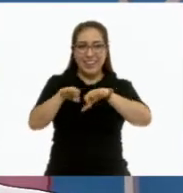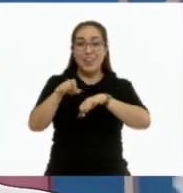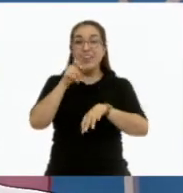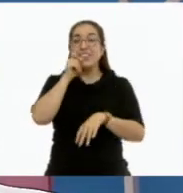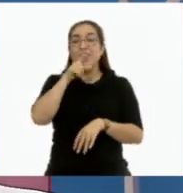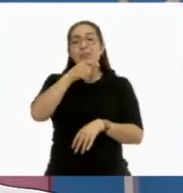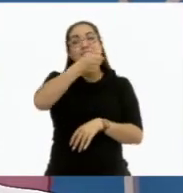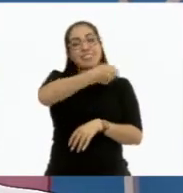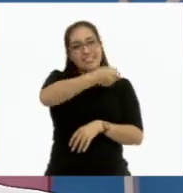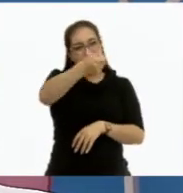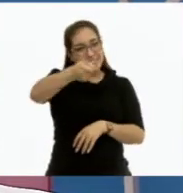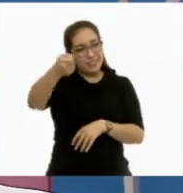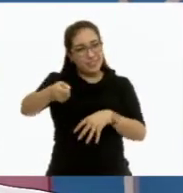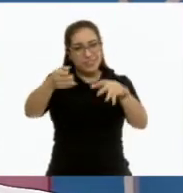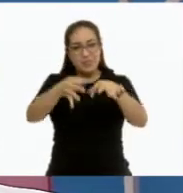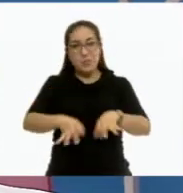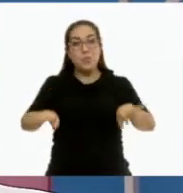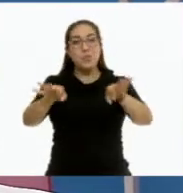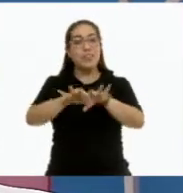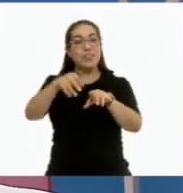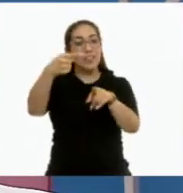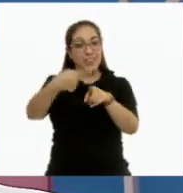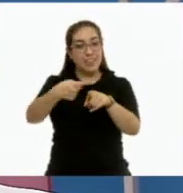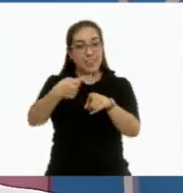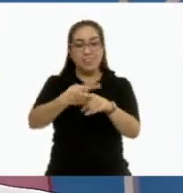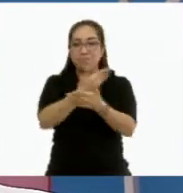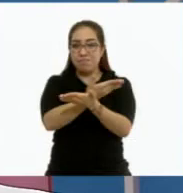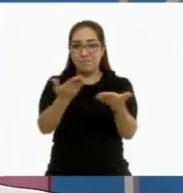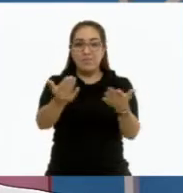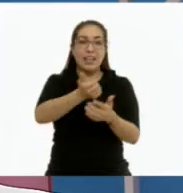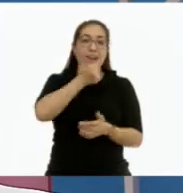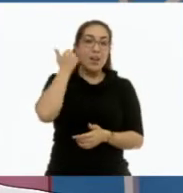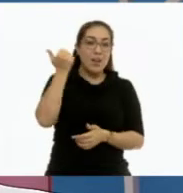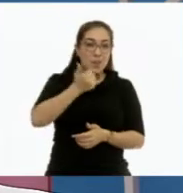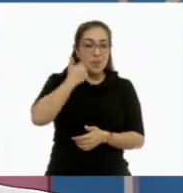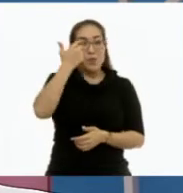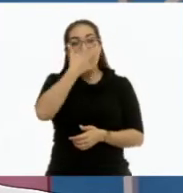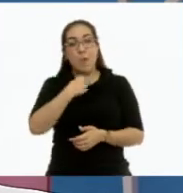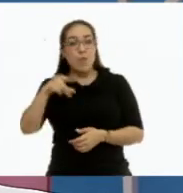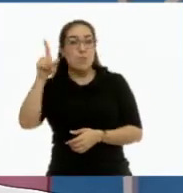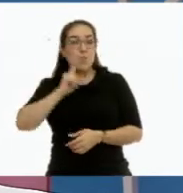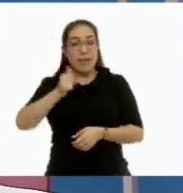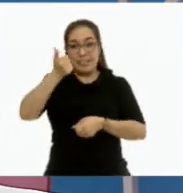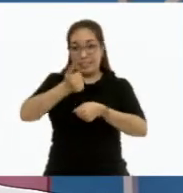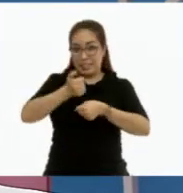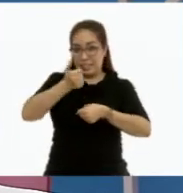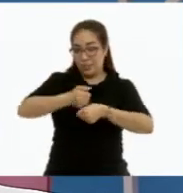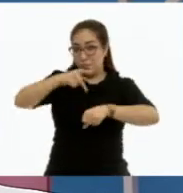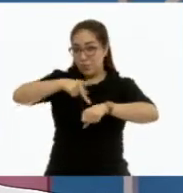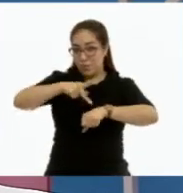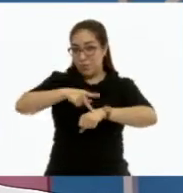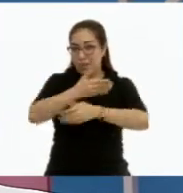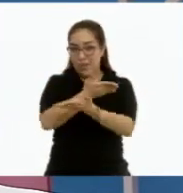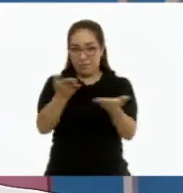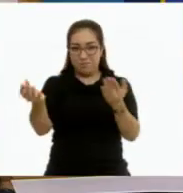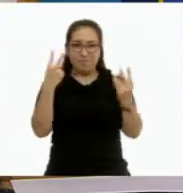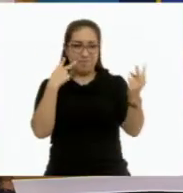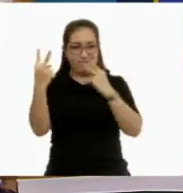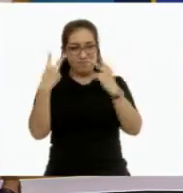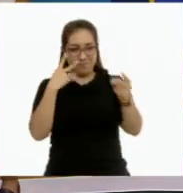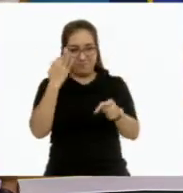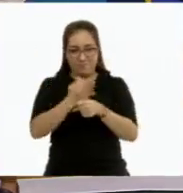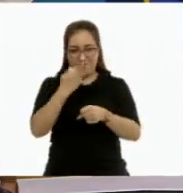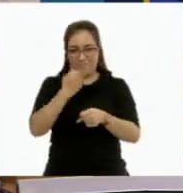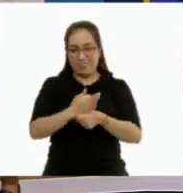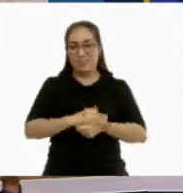un saludo muy fuerte a las alumnas y alumnos de sexto grado que nos están siguiendo desde su casa. Perfecto.